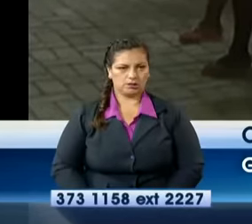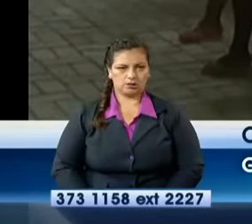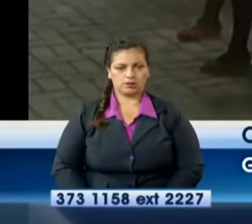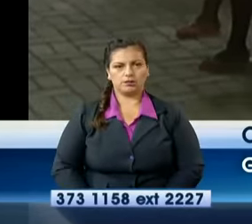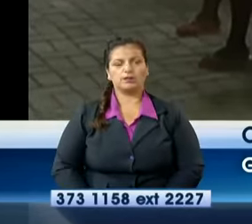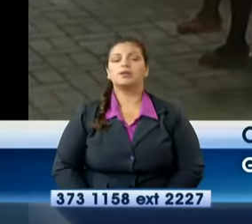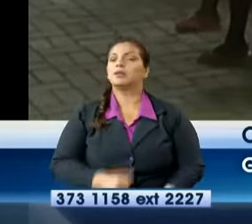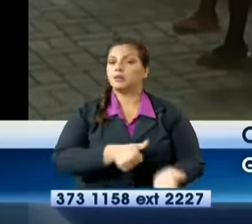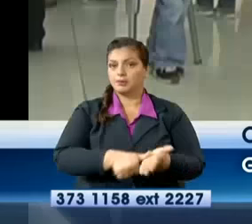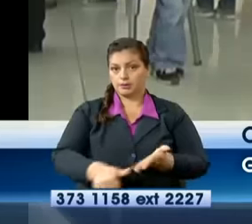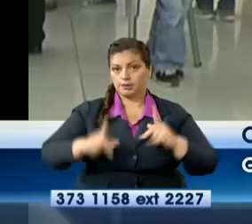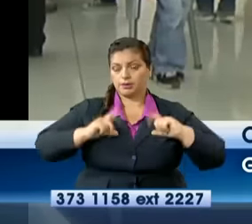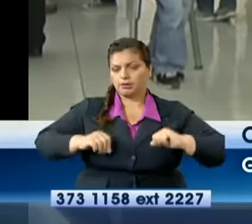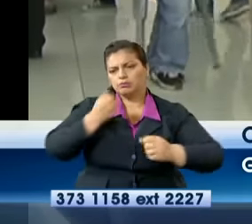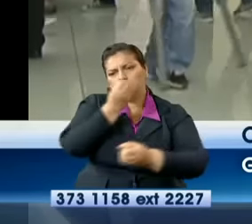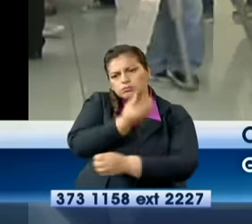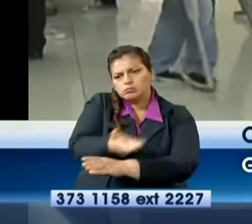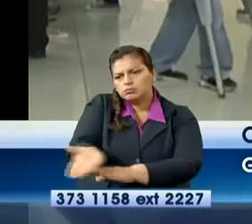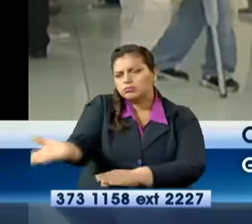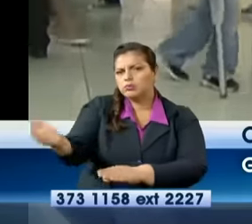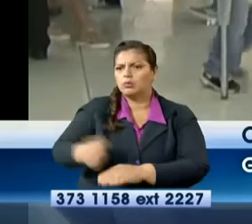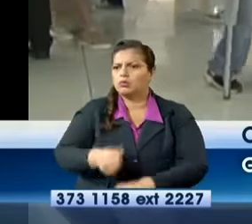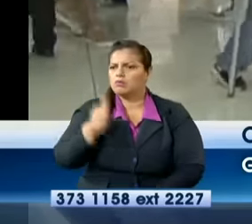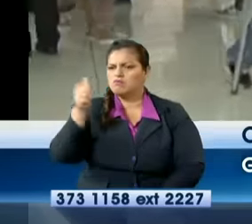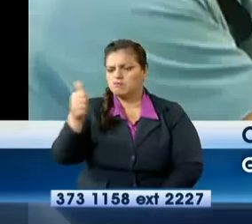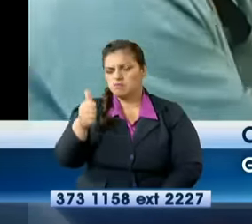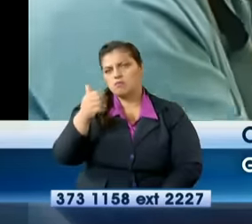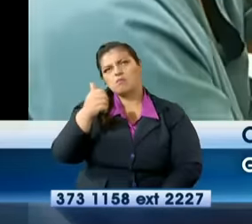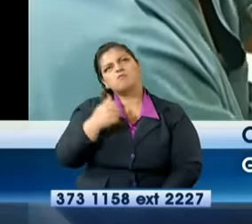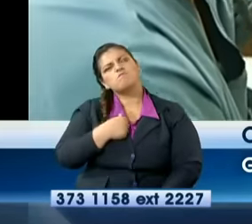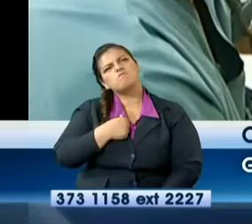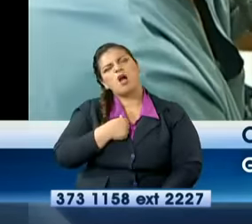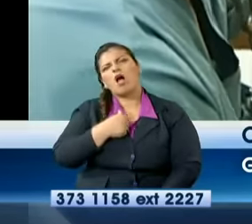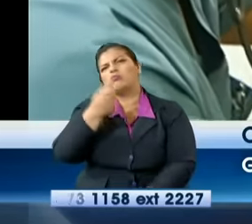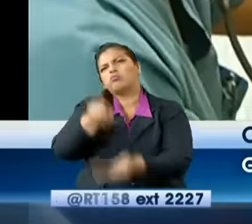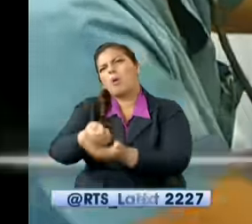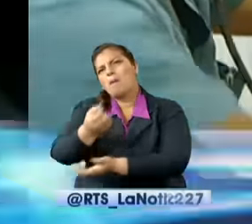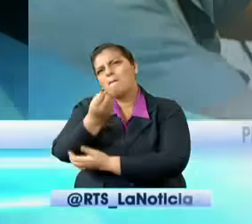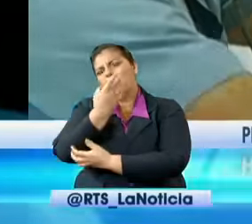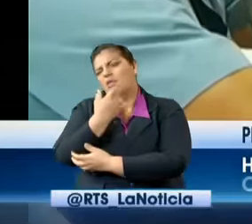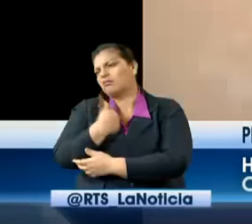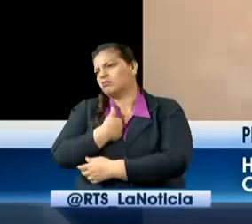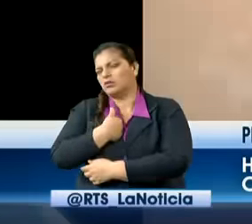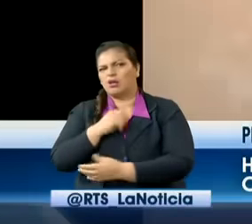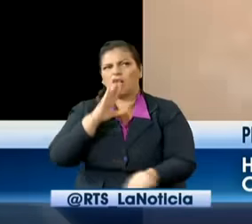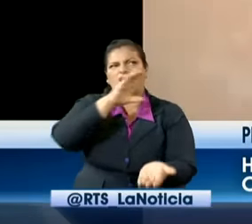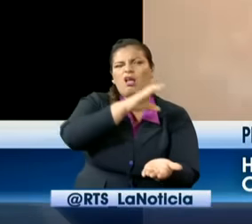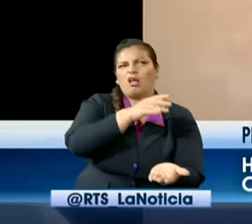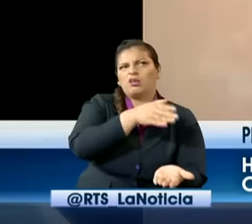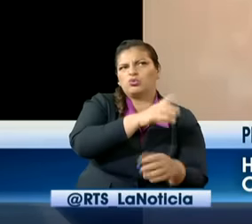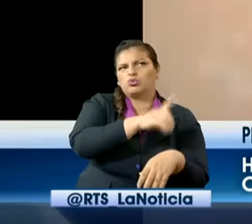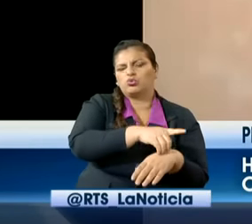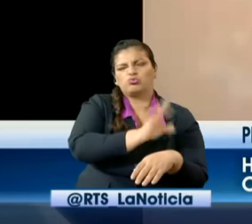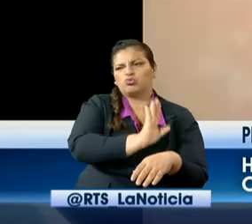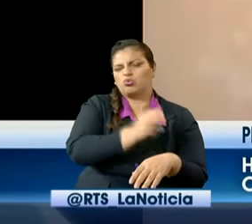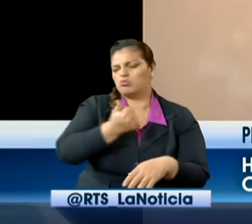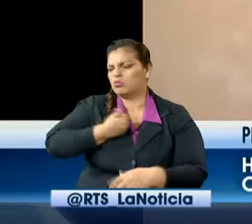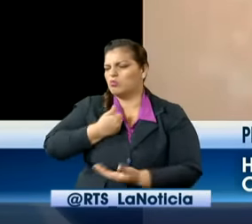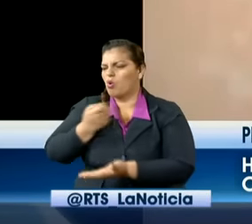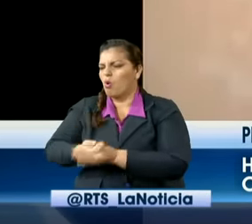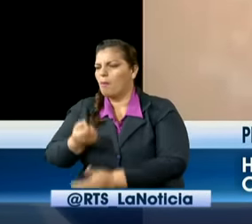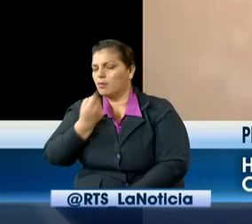hace el Ministerio de Salud es no automedicarse y acudir al médico para el diagnóstico oportuno de enfermedades transmitidas por el mosquito